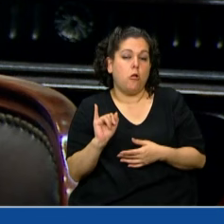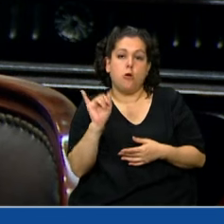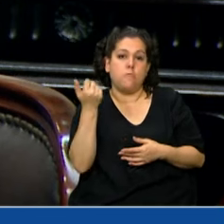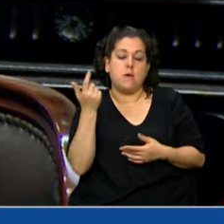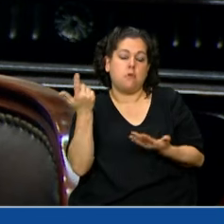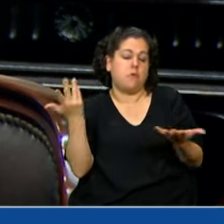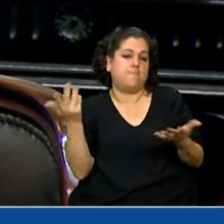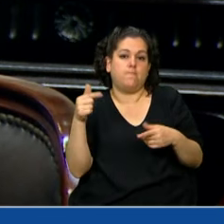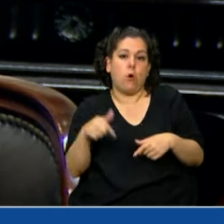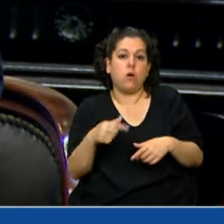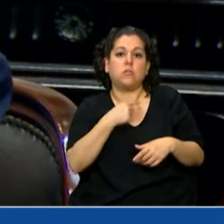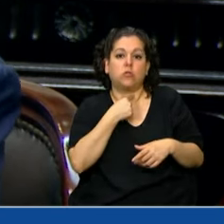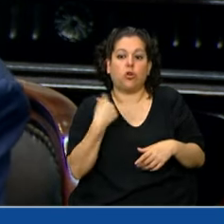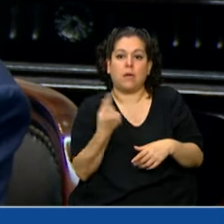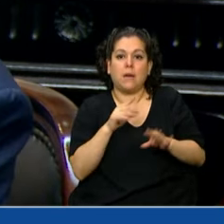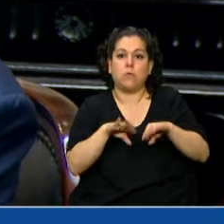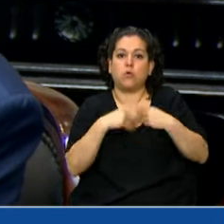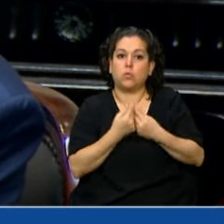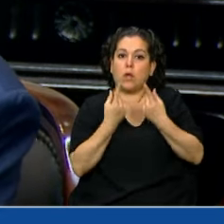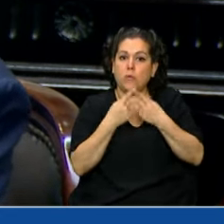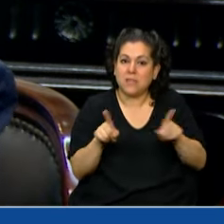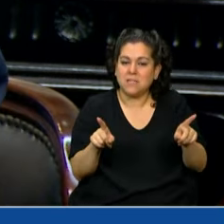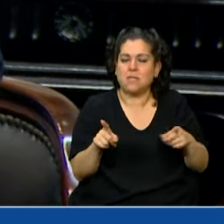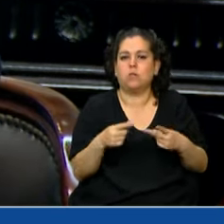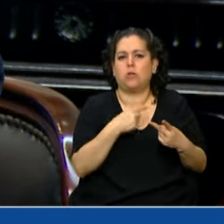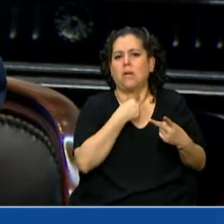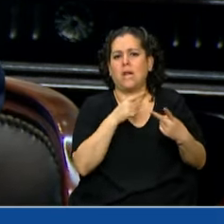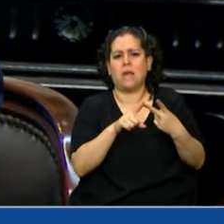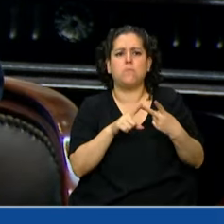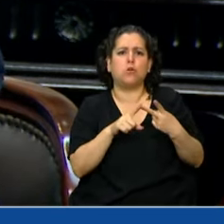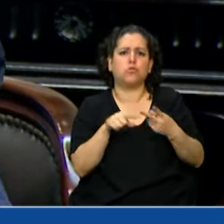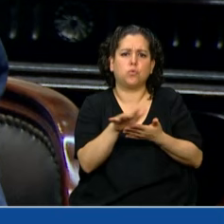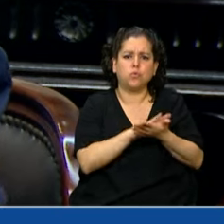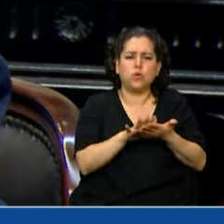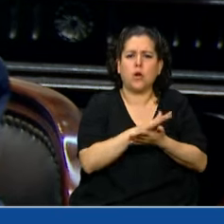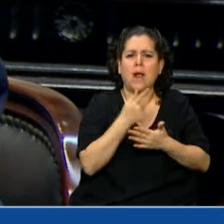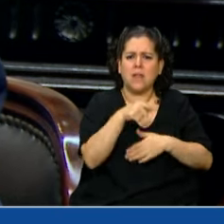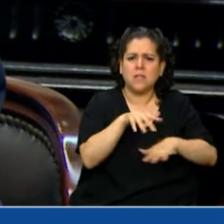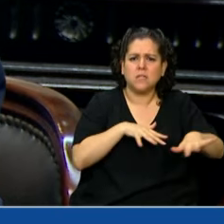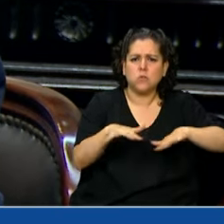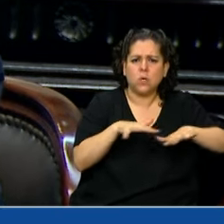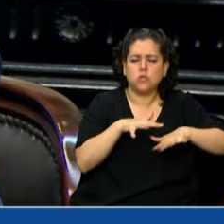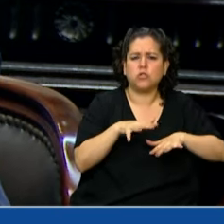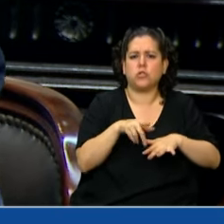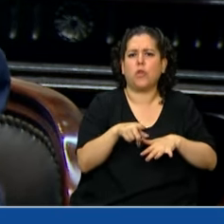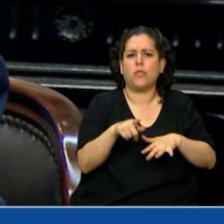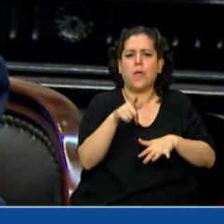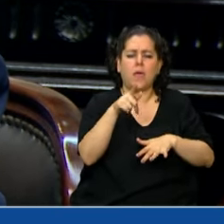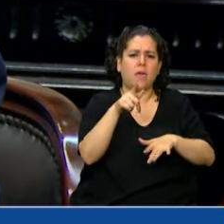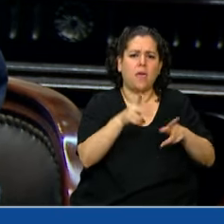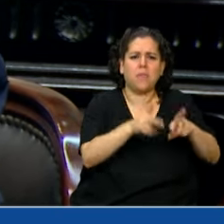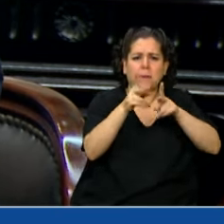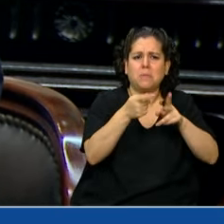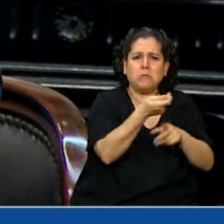Sensato Entonces si queremos resultado distinto Si queremos salir de esta situación de oferta